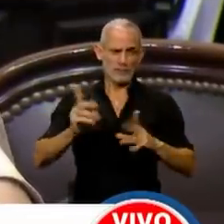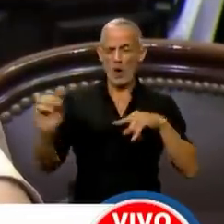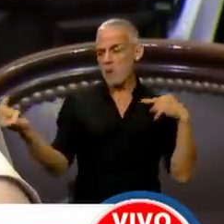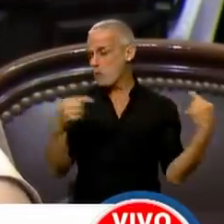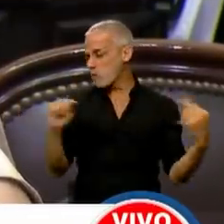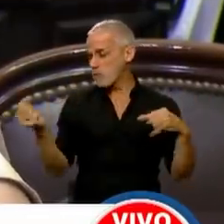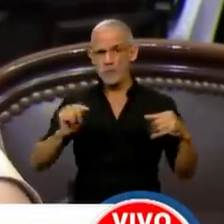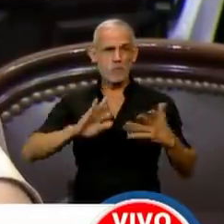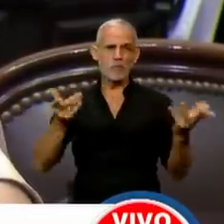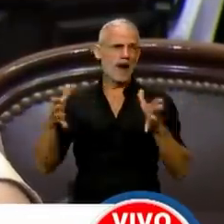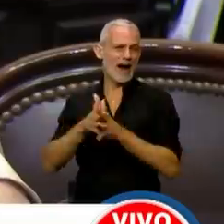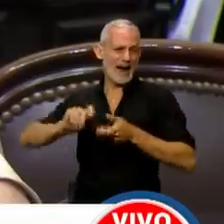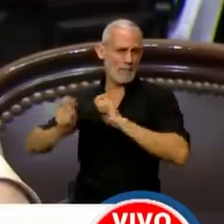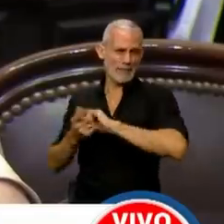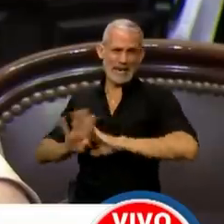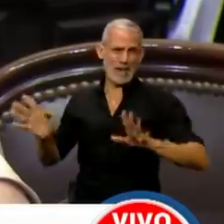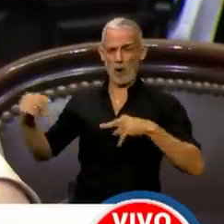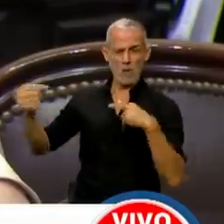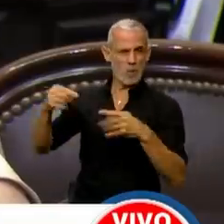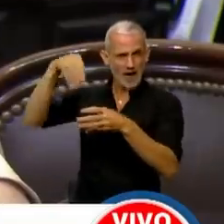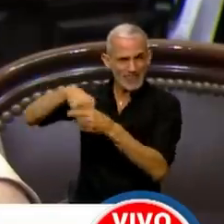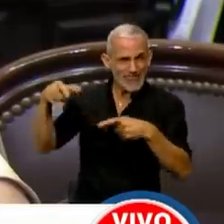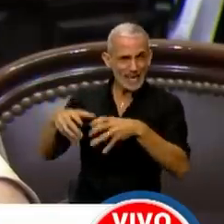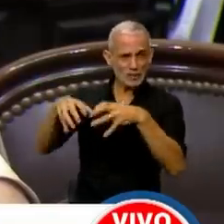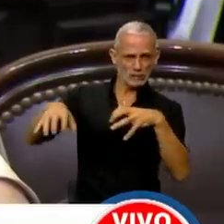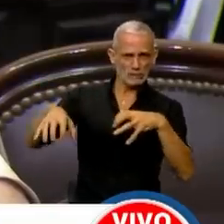que tiene el bloque de Cambiemos.